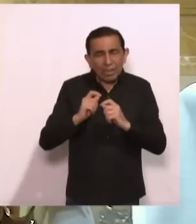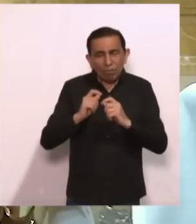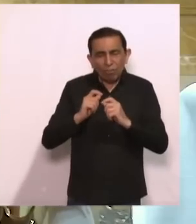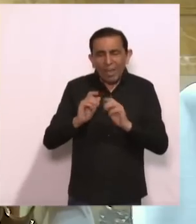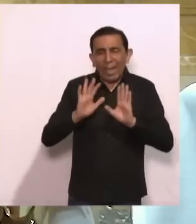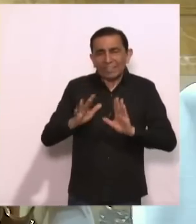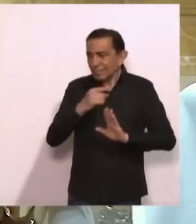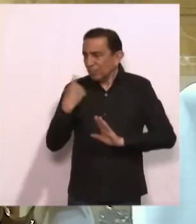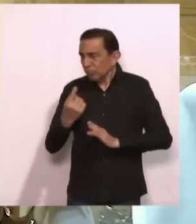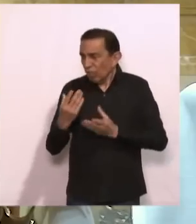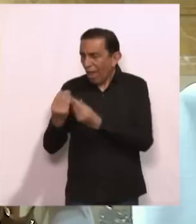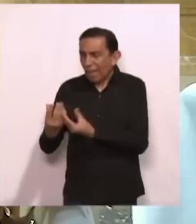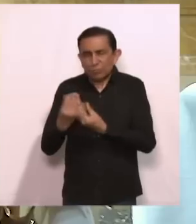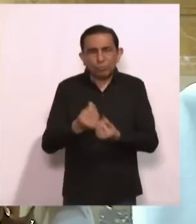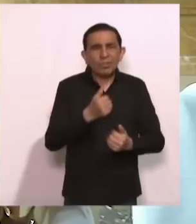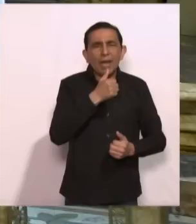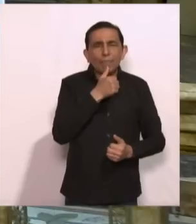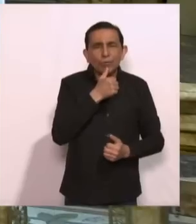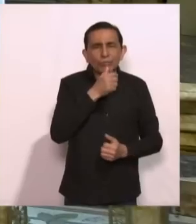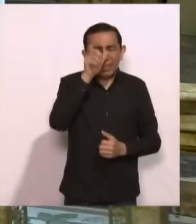salvación de todos. Que así sea.